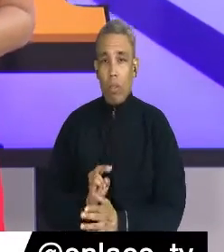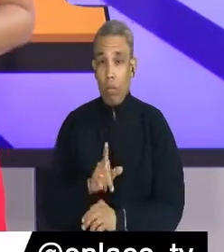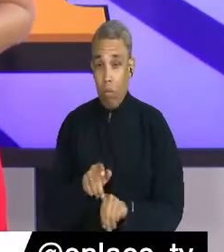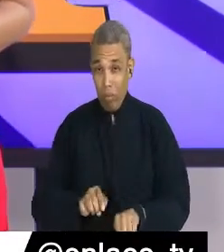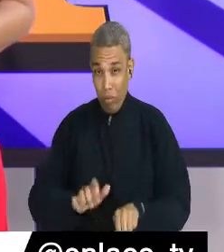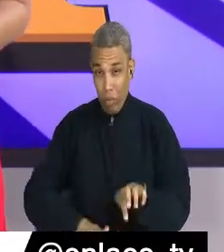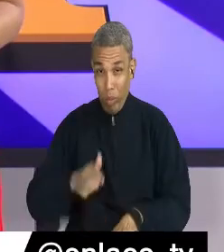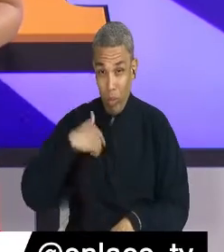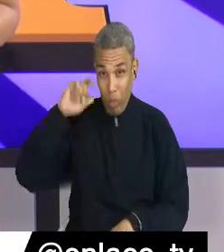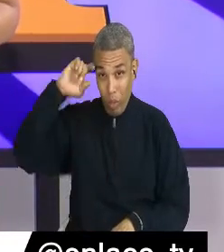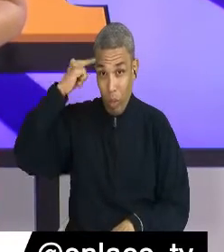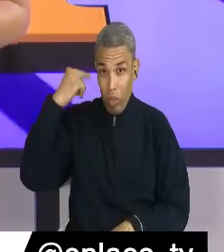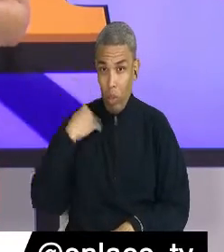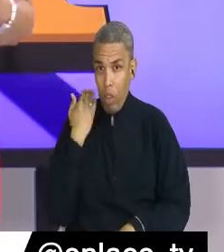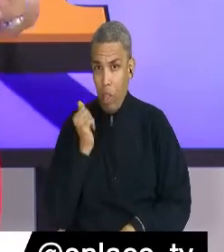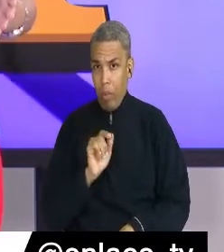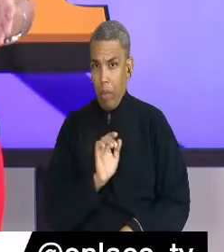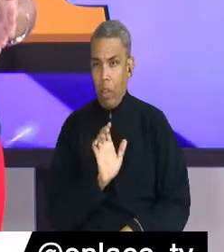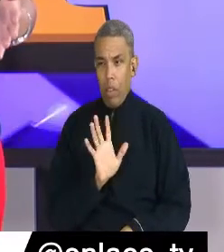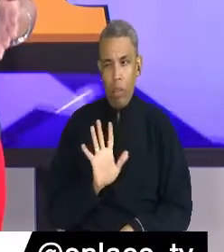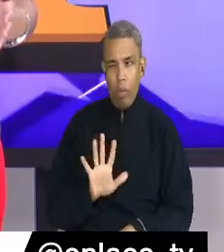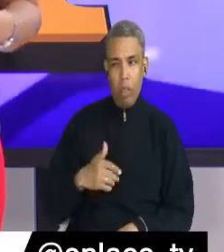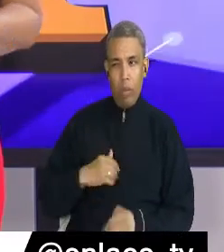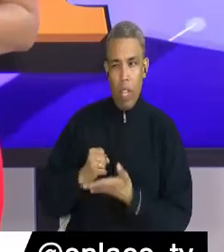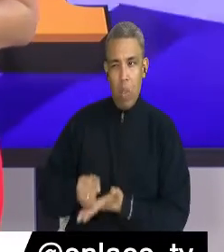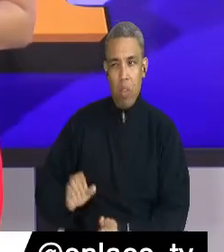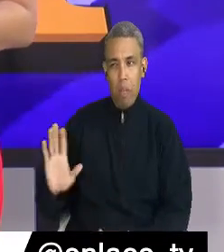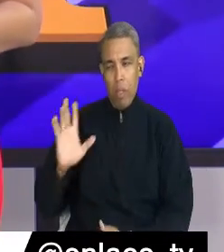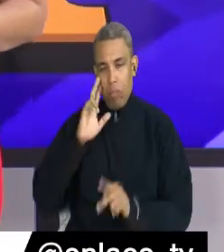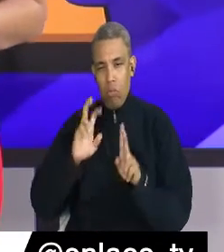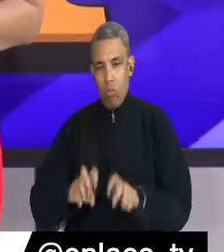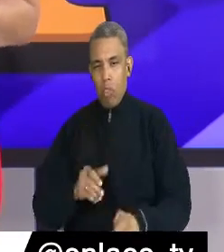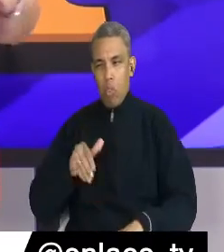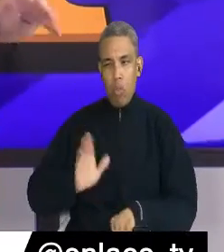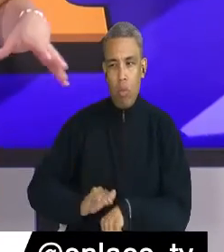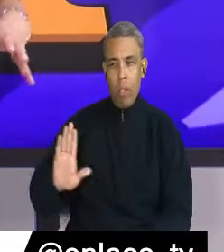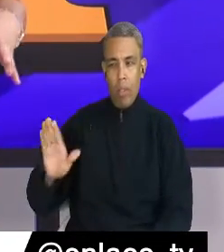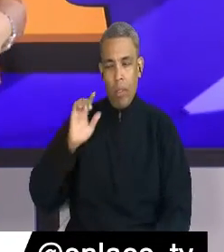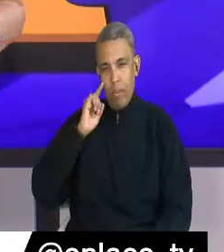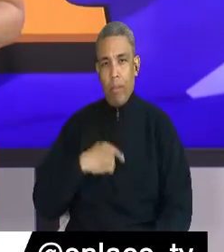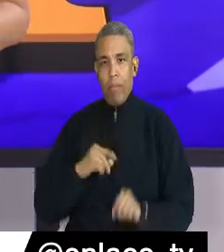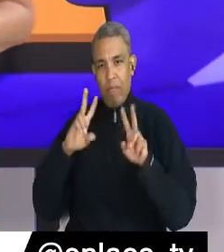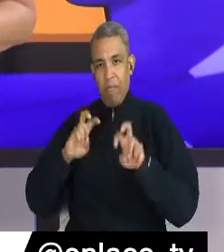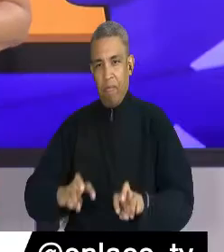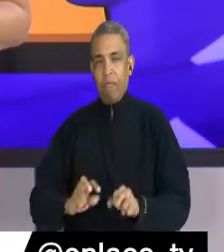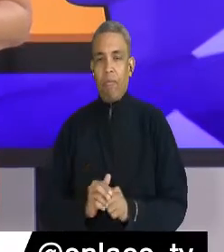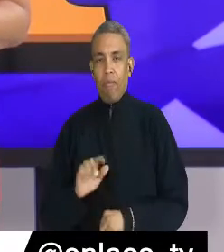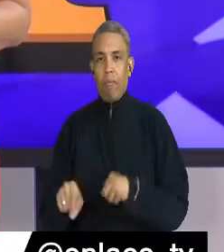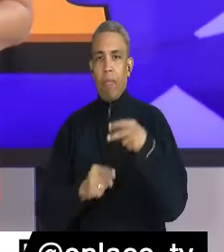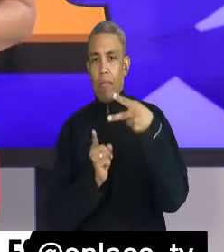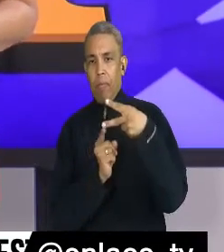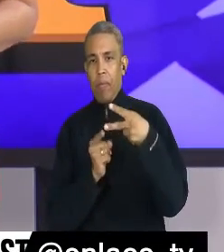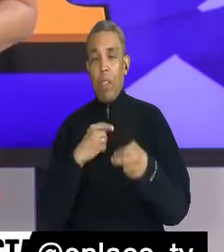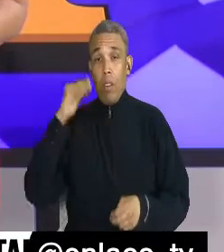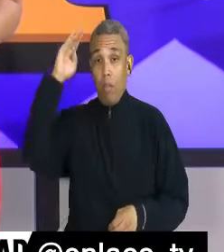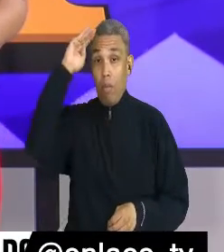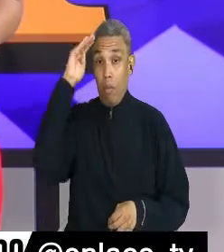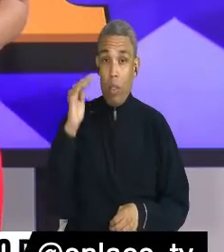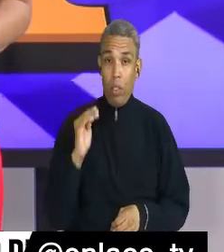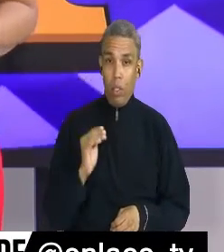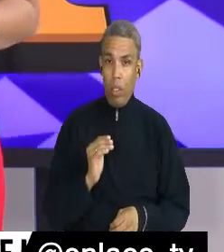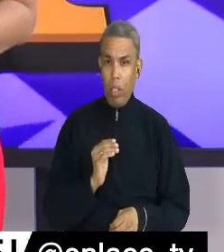las respectivas investigaciones para averiguar de dónde vienen estas intimidaciones en otras noticias la policía en barrancabermeja realiza una campaña